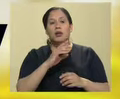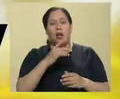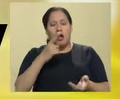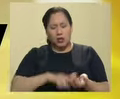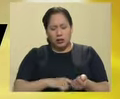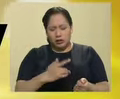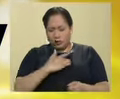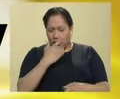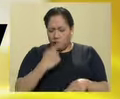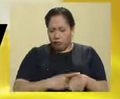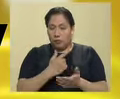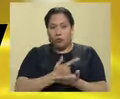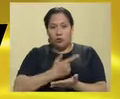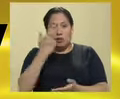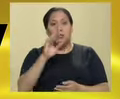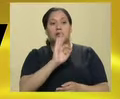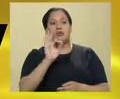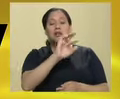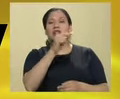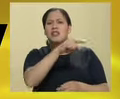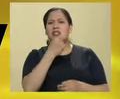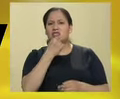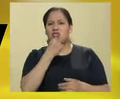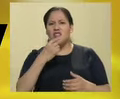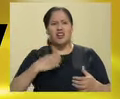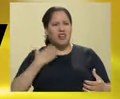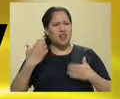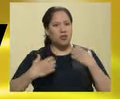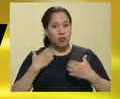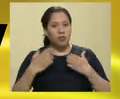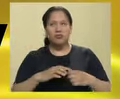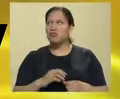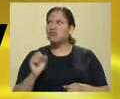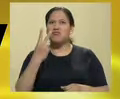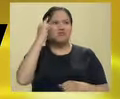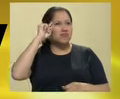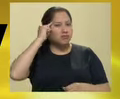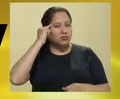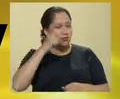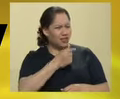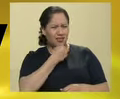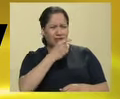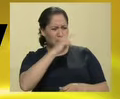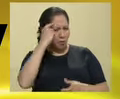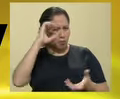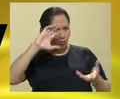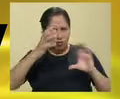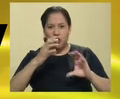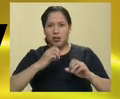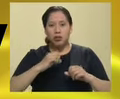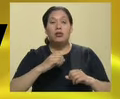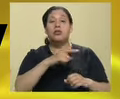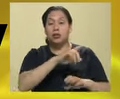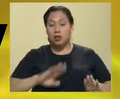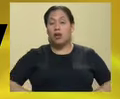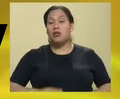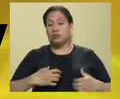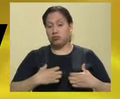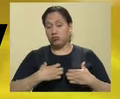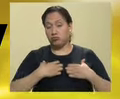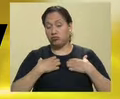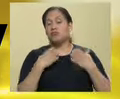una conducta irascible. Y dices, bueno, este ya se volvió, ya se deschavetó. En el estado de ánimo también afecta. Sí, no, por